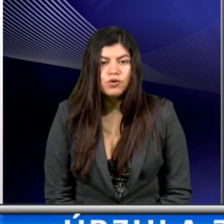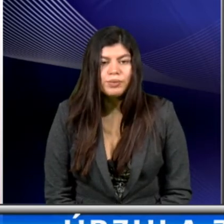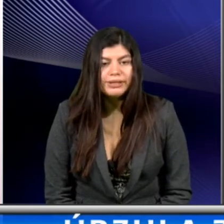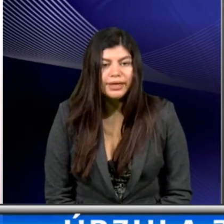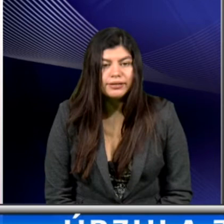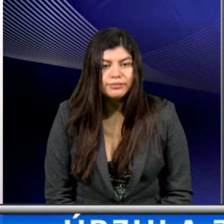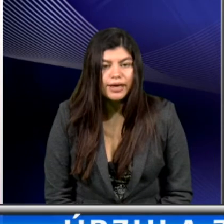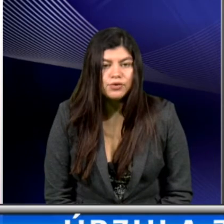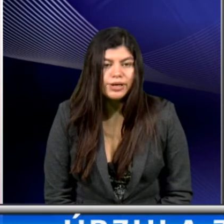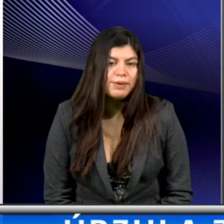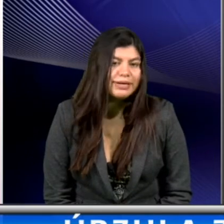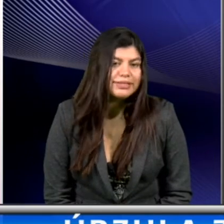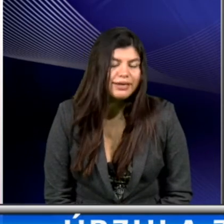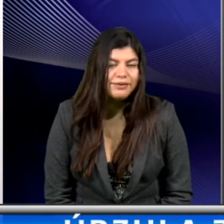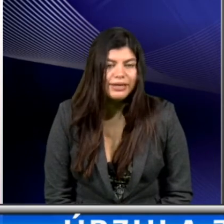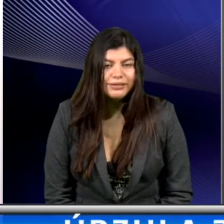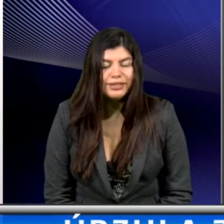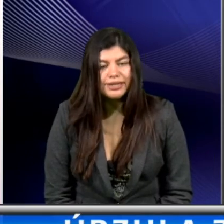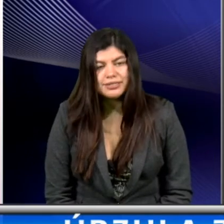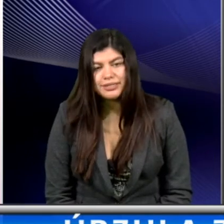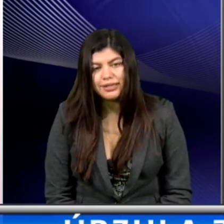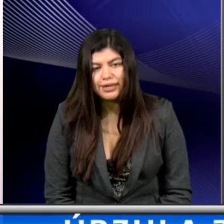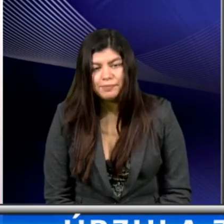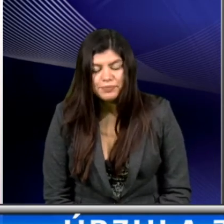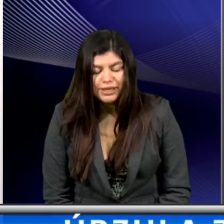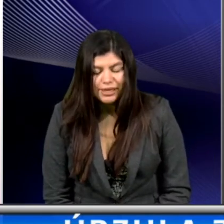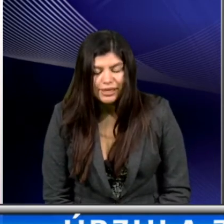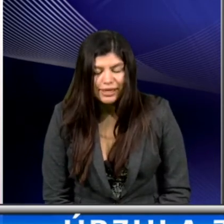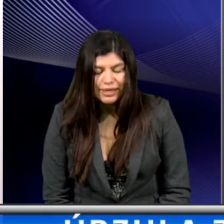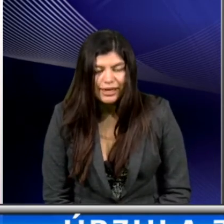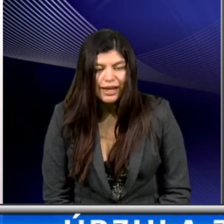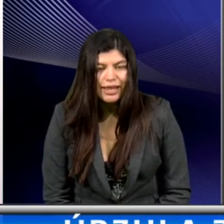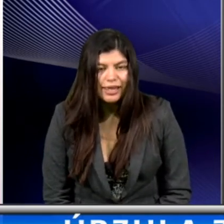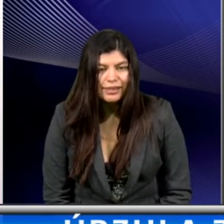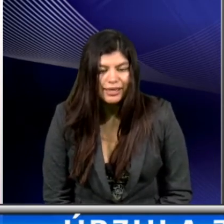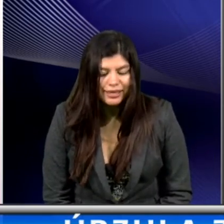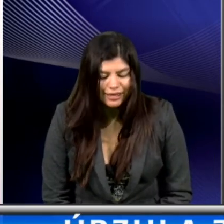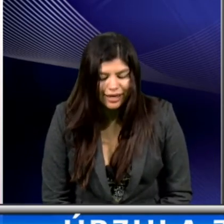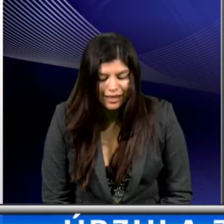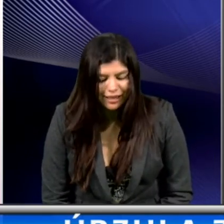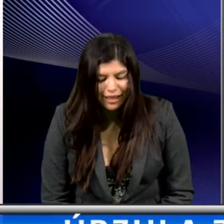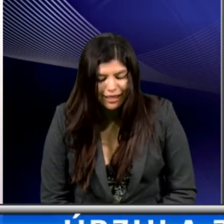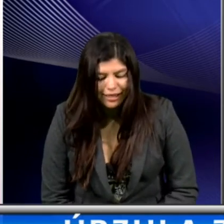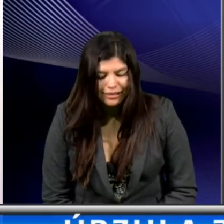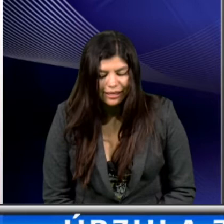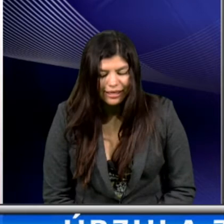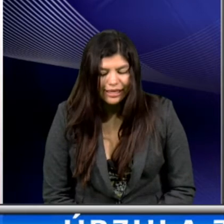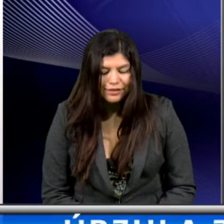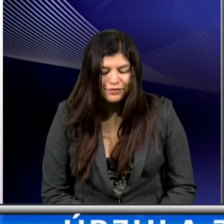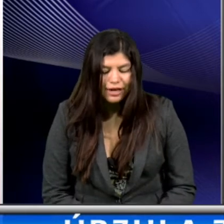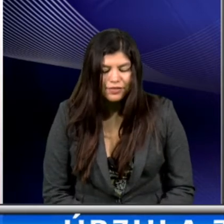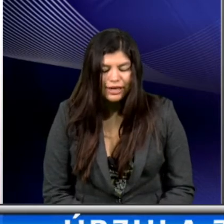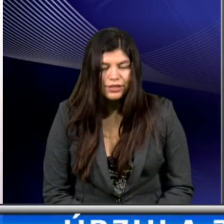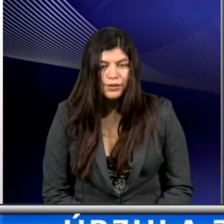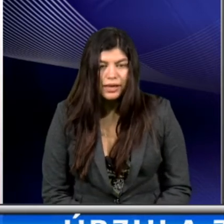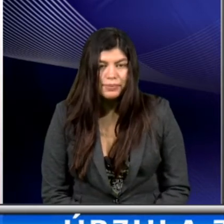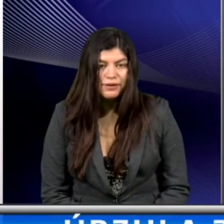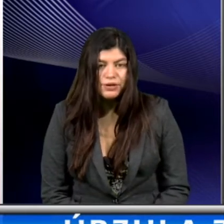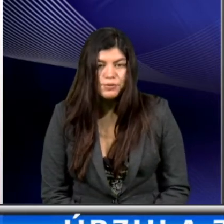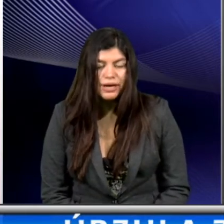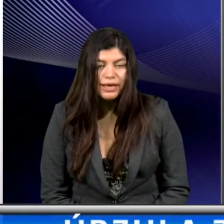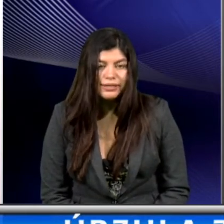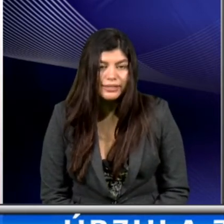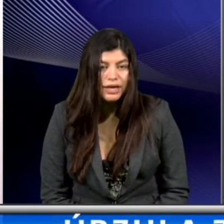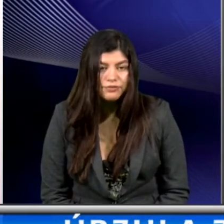Quiero comentar algo que me parece relevante, que en Chile la ley que está encargada de que define los delitos y las